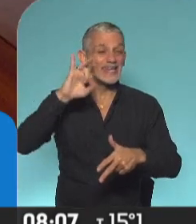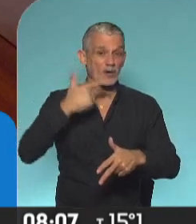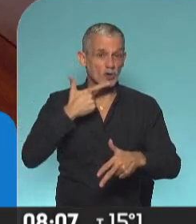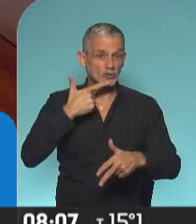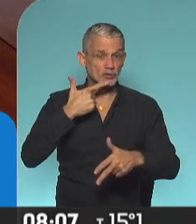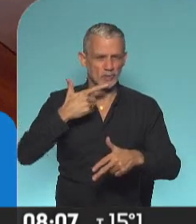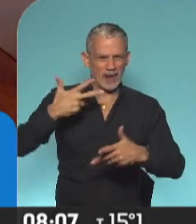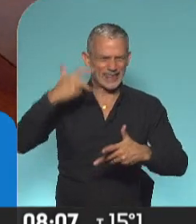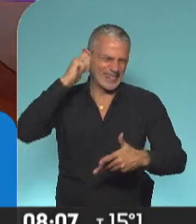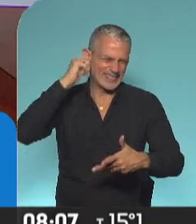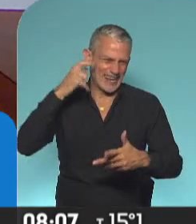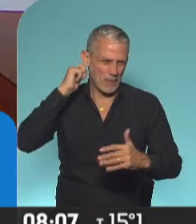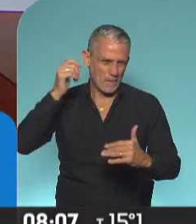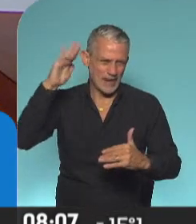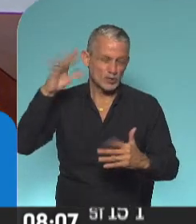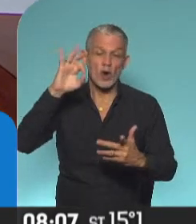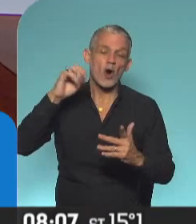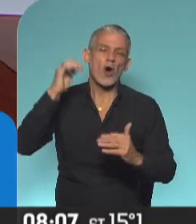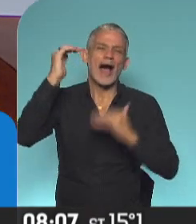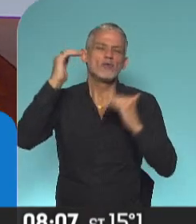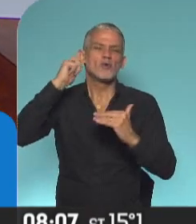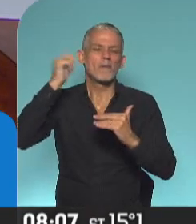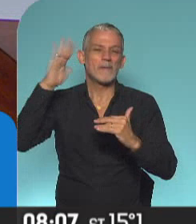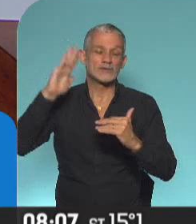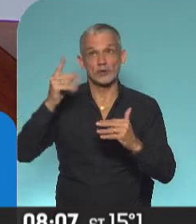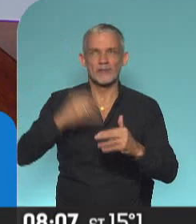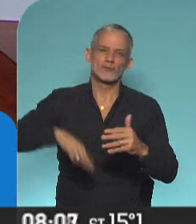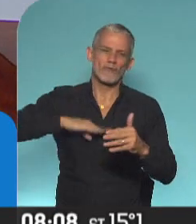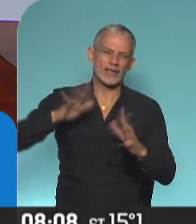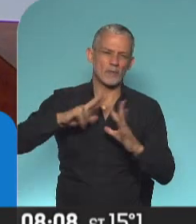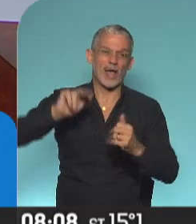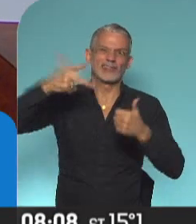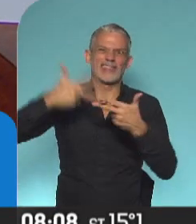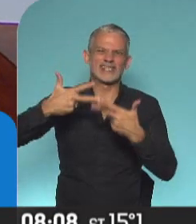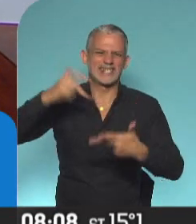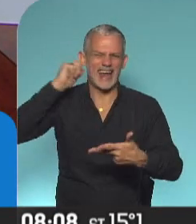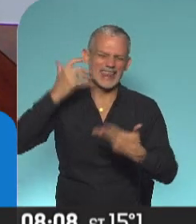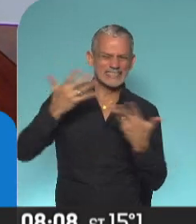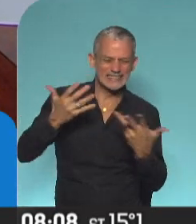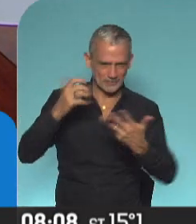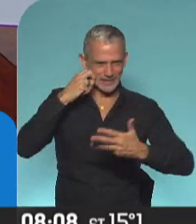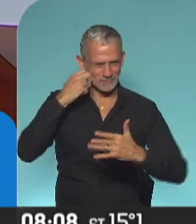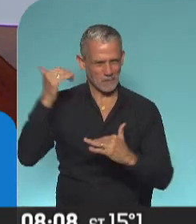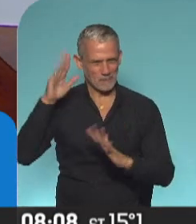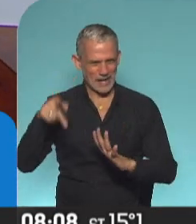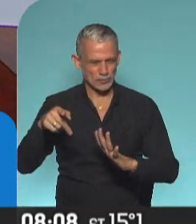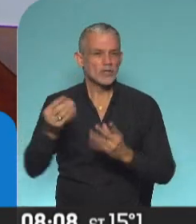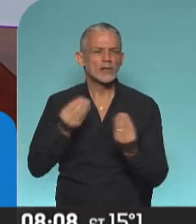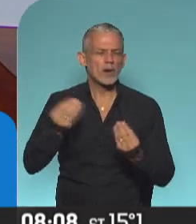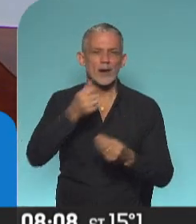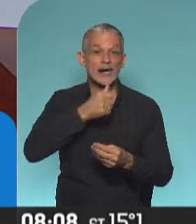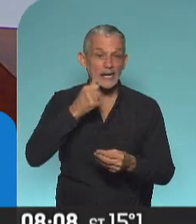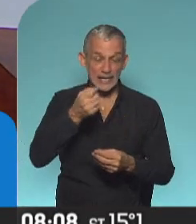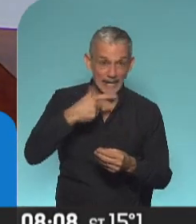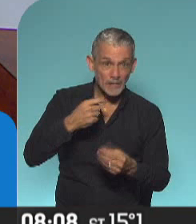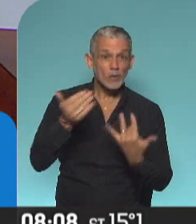tercera edad o no, para los adultos mayores, para que nadie se enoje con este concepto, ¿nos referimos puntualmente a todo tipo de